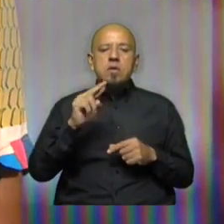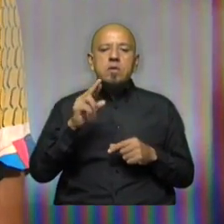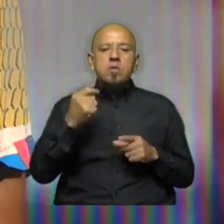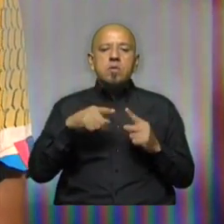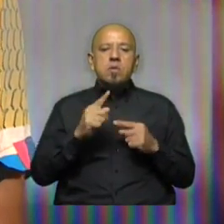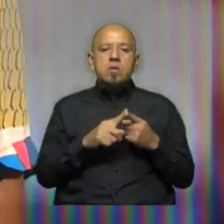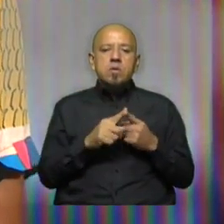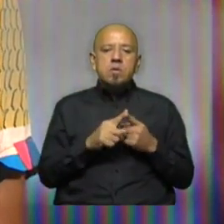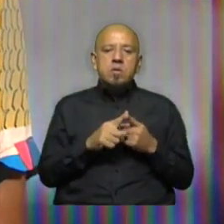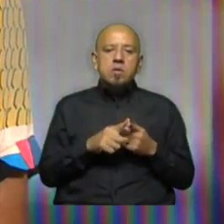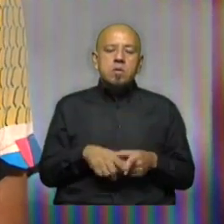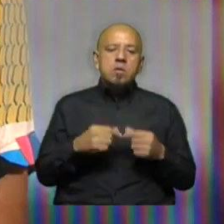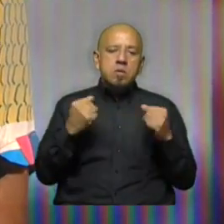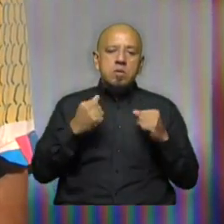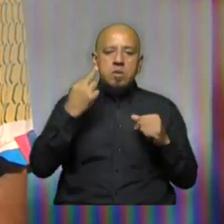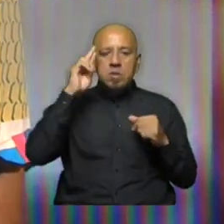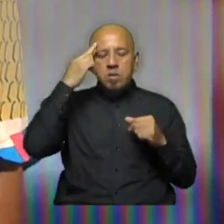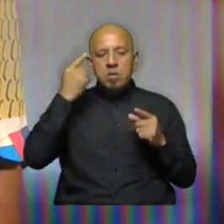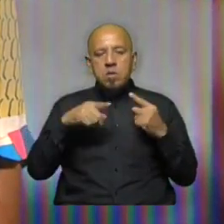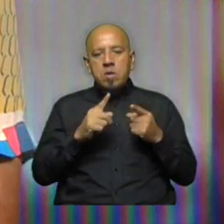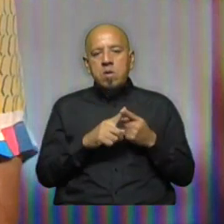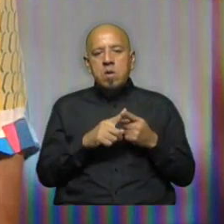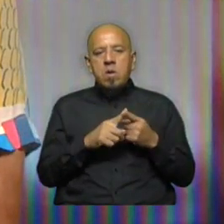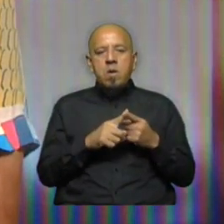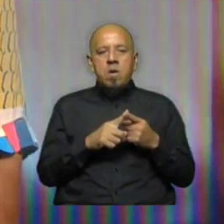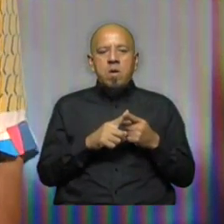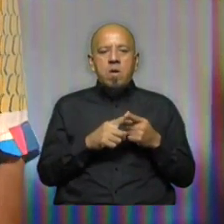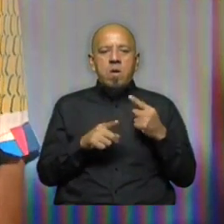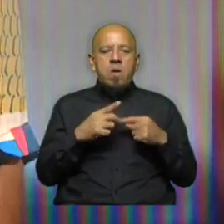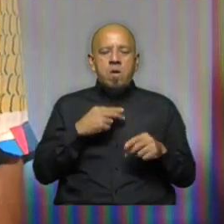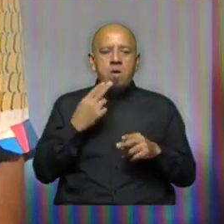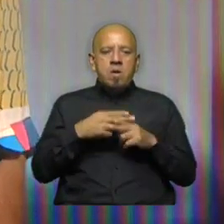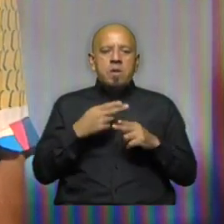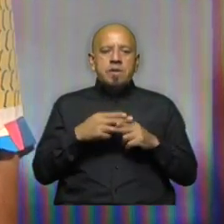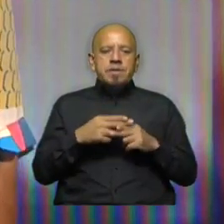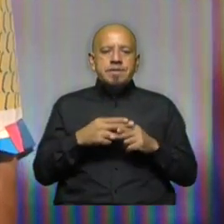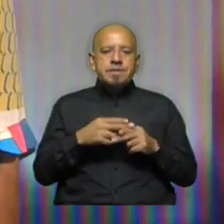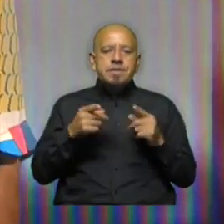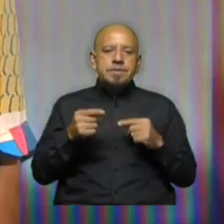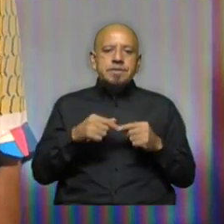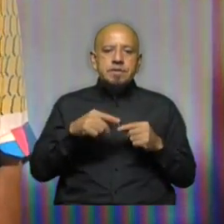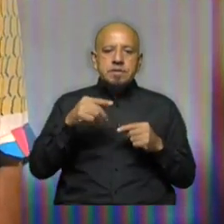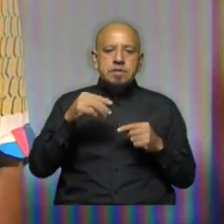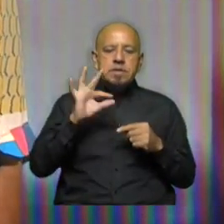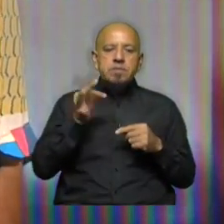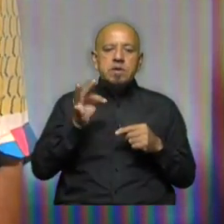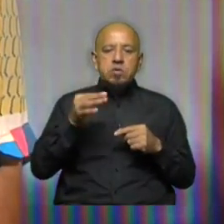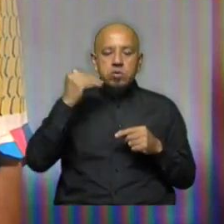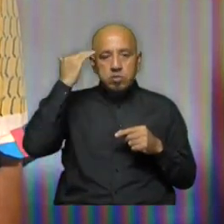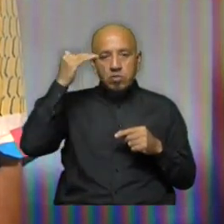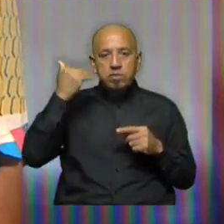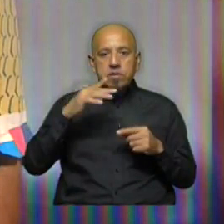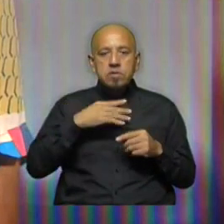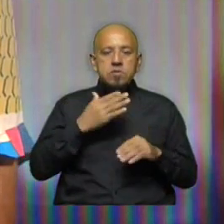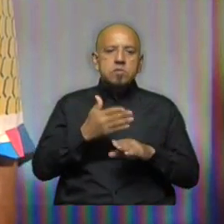élite. Que termina dando honor a la máxima competencia de atletismo con su nombre. El hermano del profe. El hermano del profe, que también tuvo una muerte muy